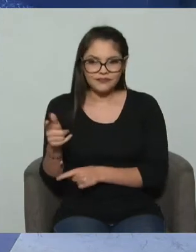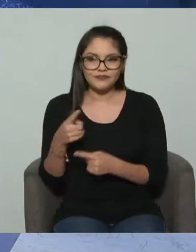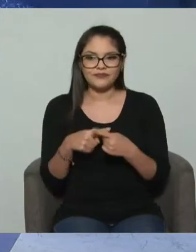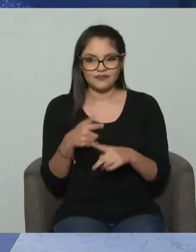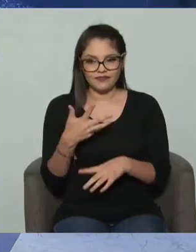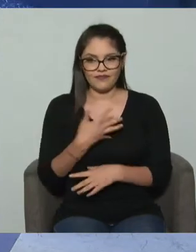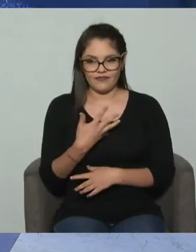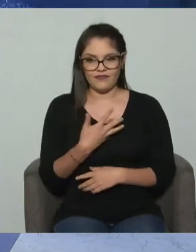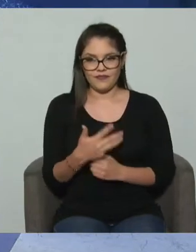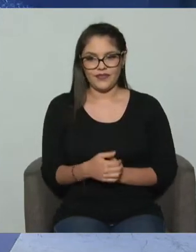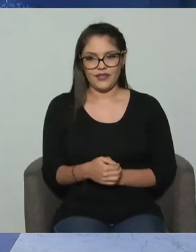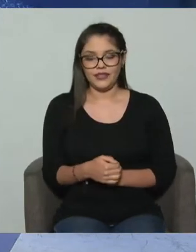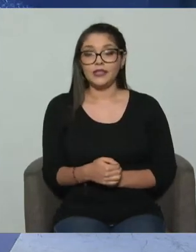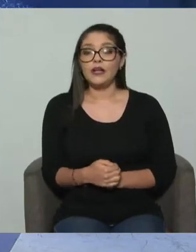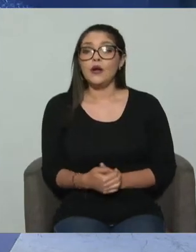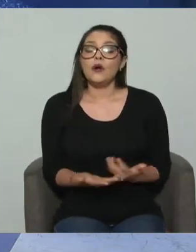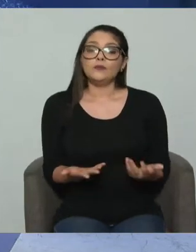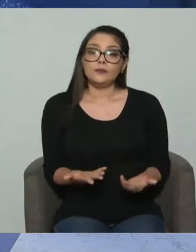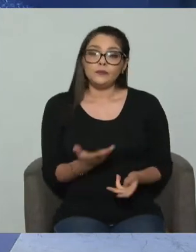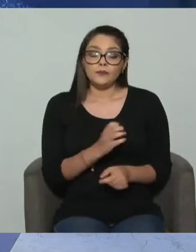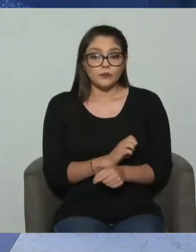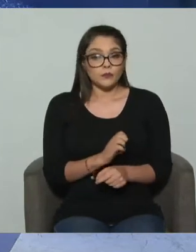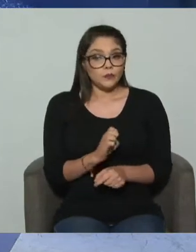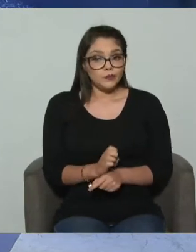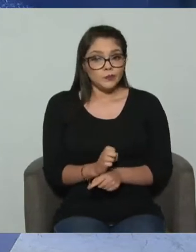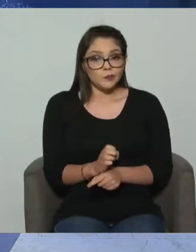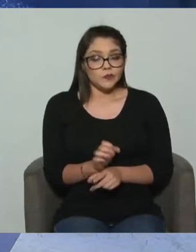toda la semana continuó